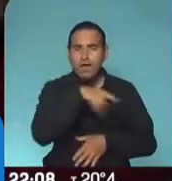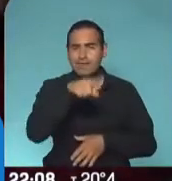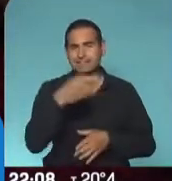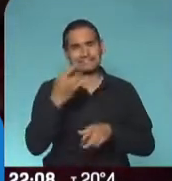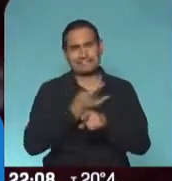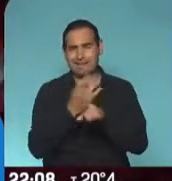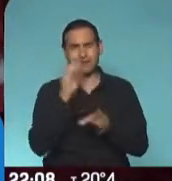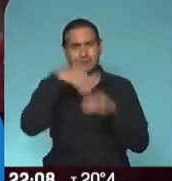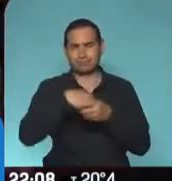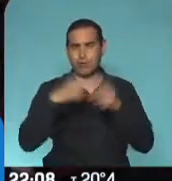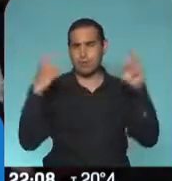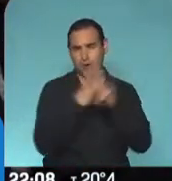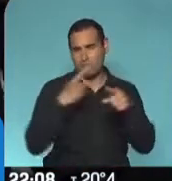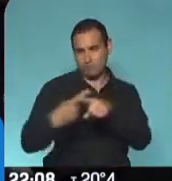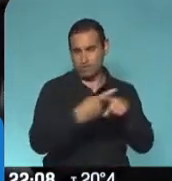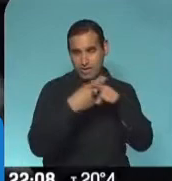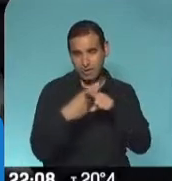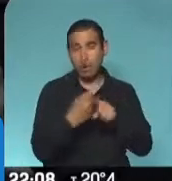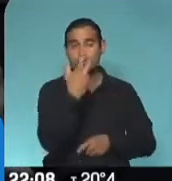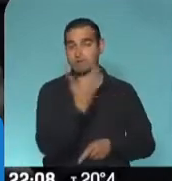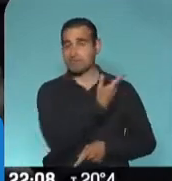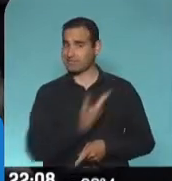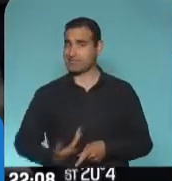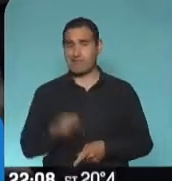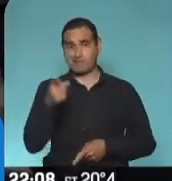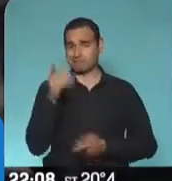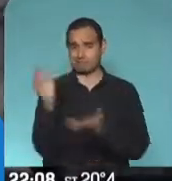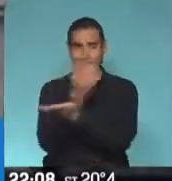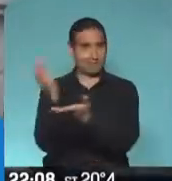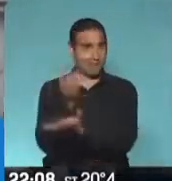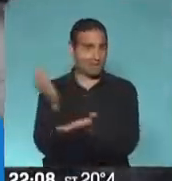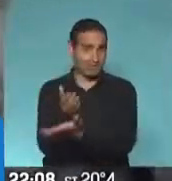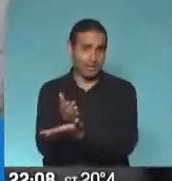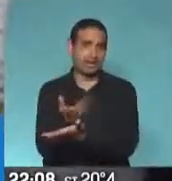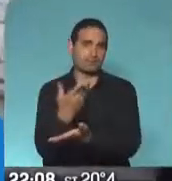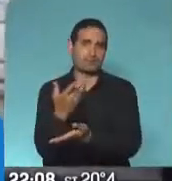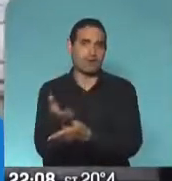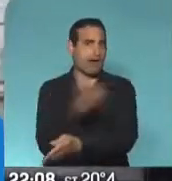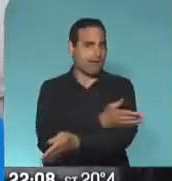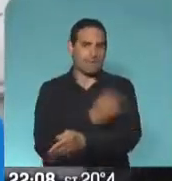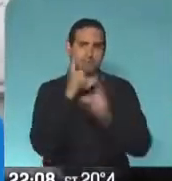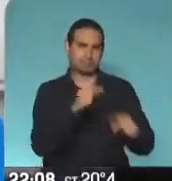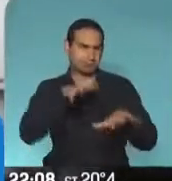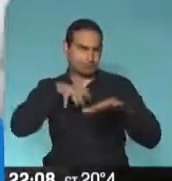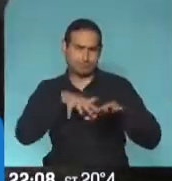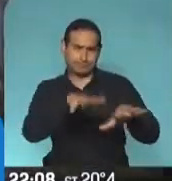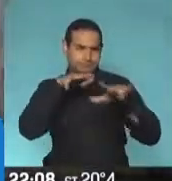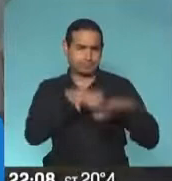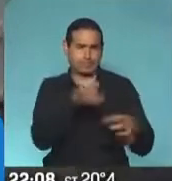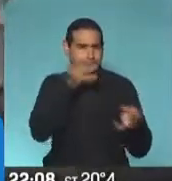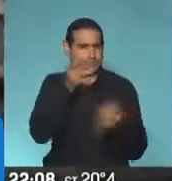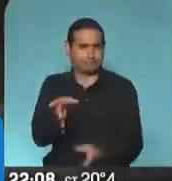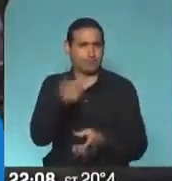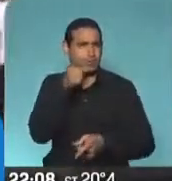en los conflictos políticos. 3 presidentes fueron destituidos después de masivas movilizaciones de indígenas que rechazaban